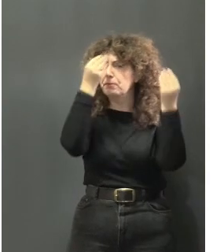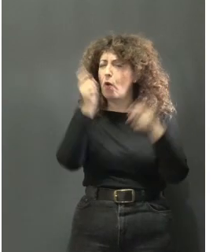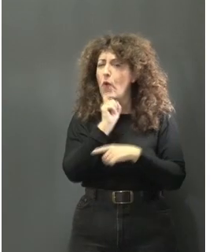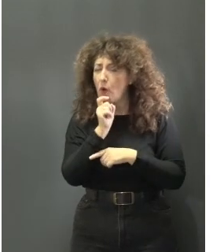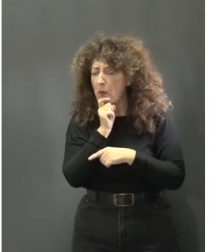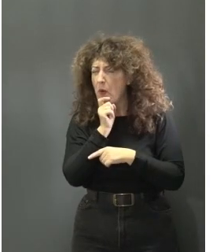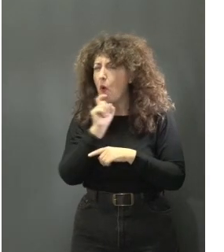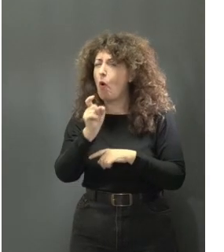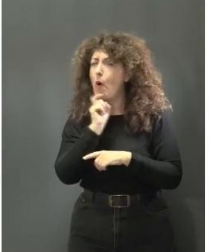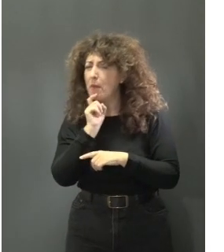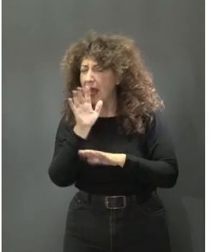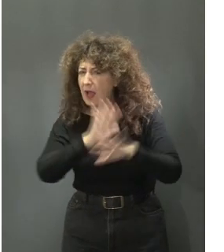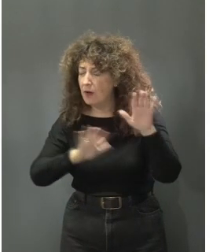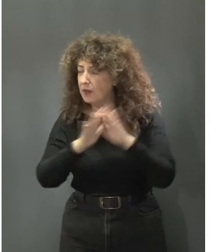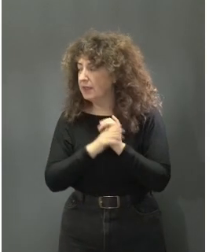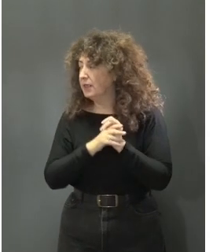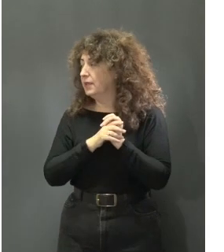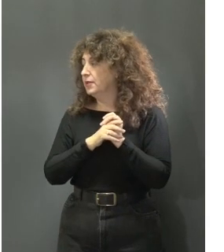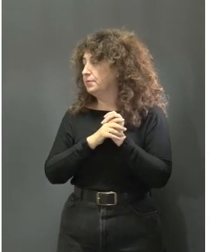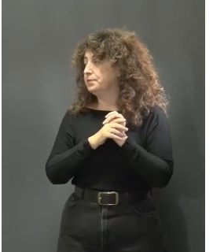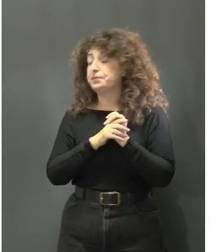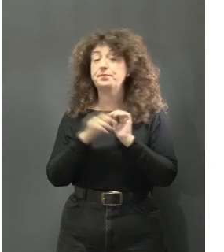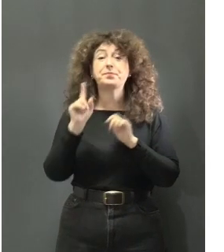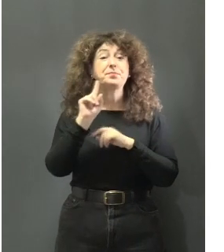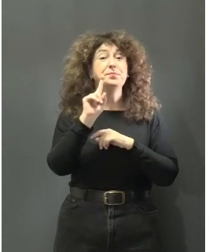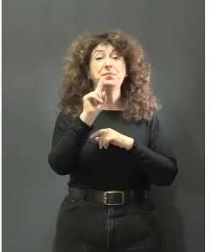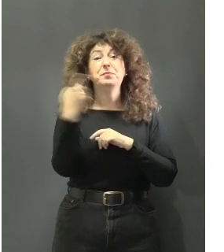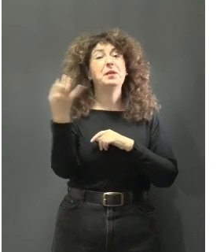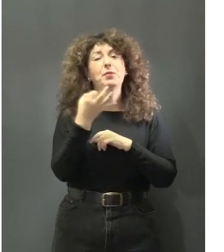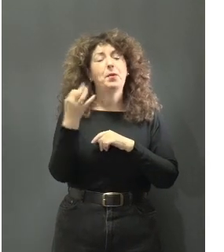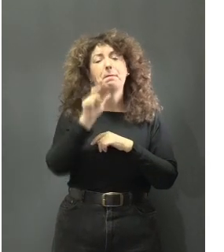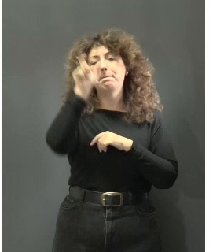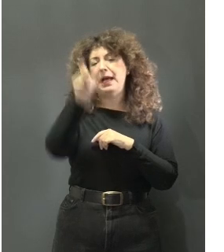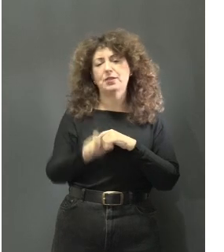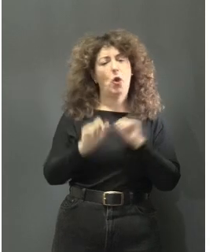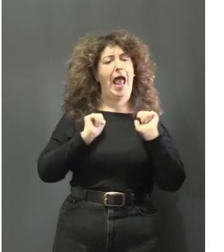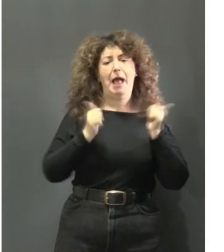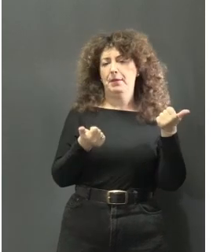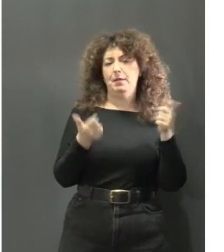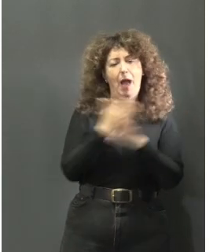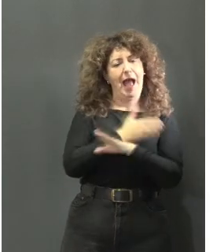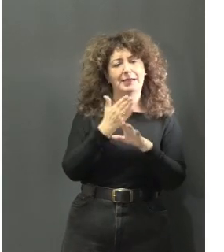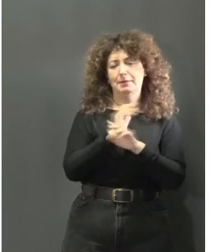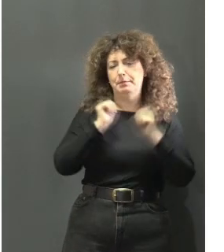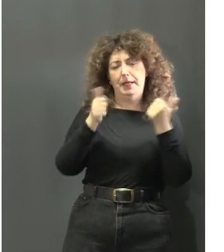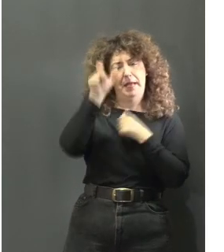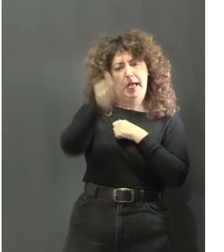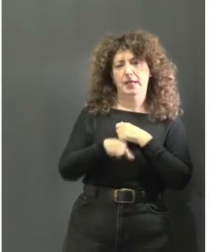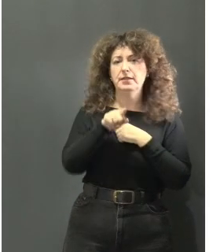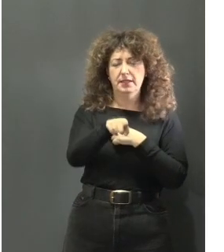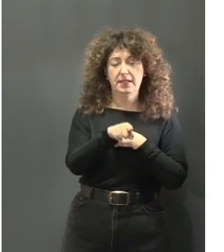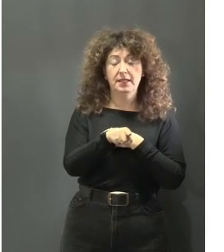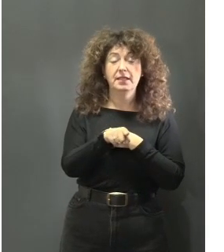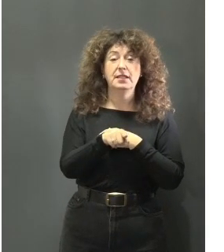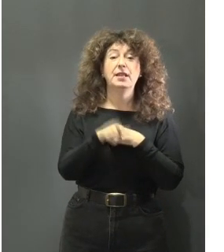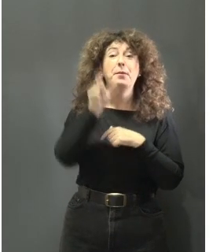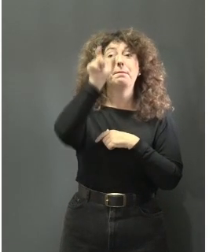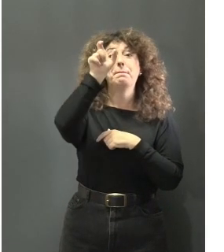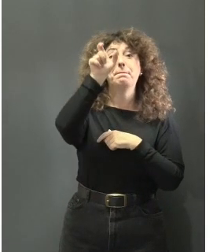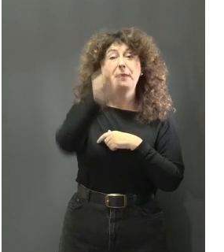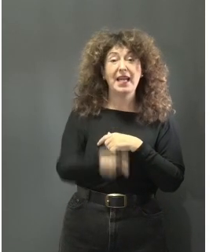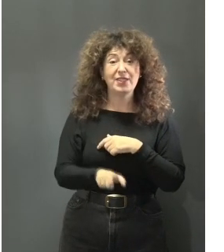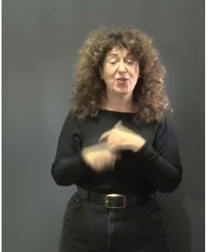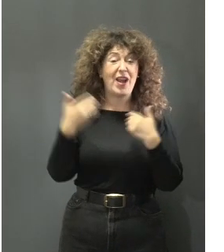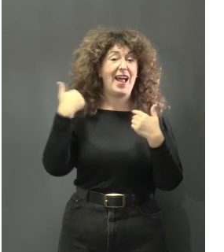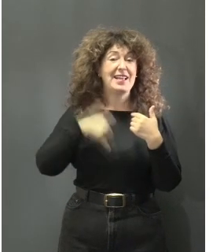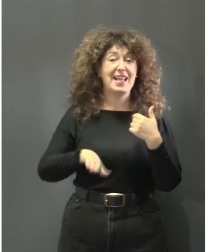creo que lo primero es poner a la persona antes. Pero sí que es cierto que una vez la persona